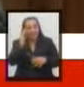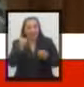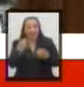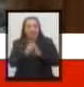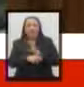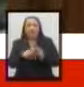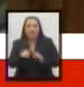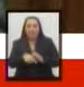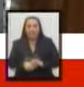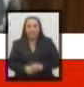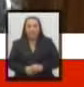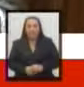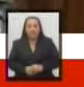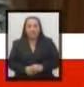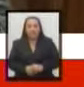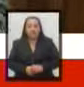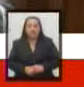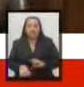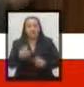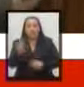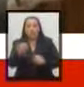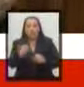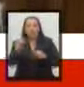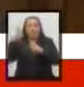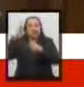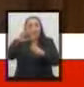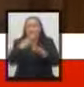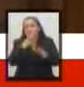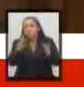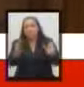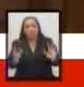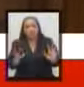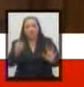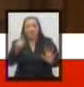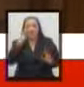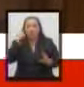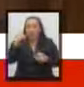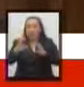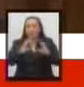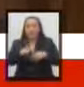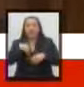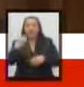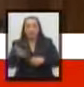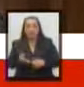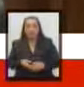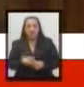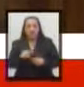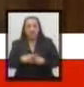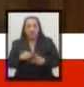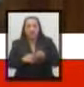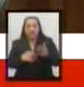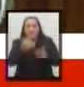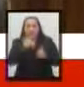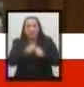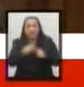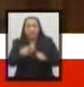valoramos esto. Si después lo hacemos con una cuenta satélite o no es una cuenta satélite, ya eso es una discusión después. Pero, ¿qué pasa con